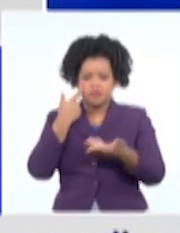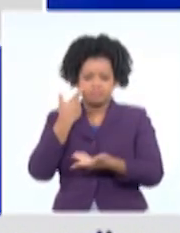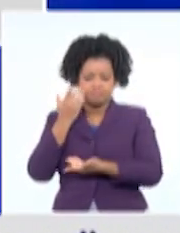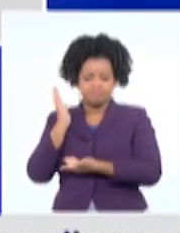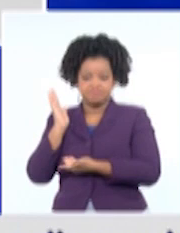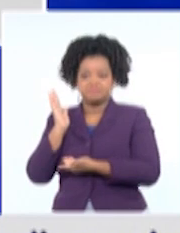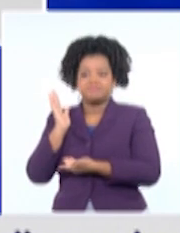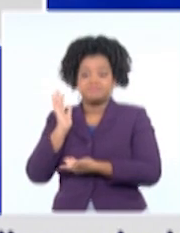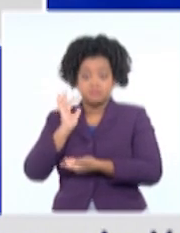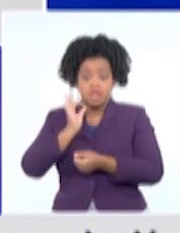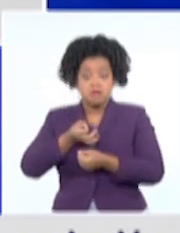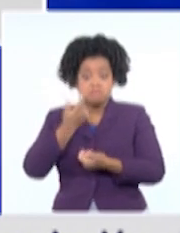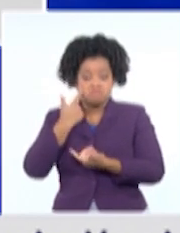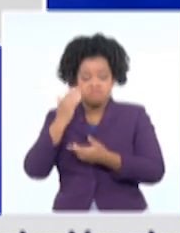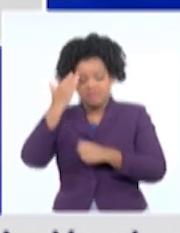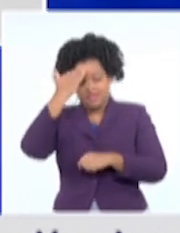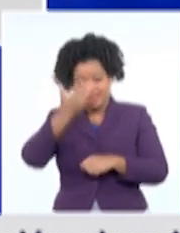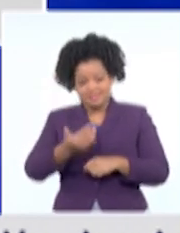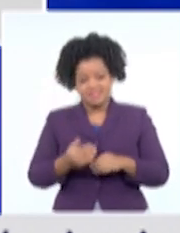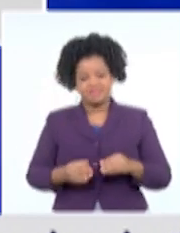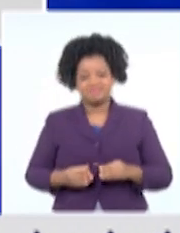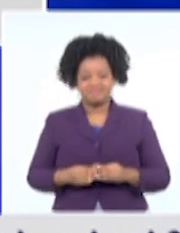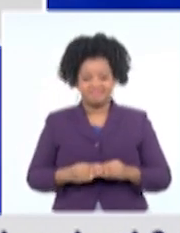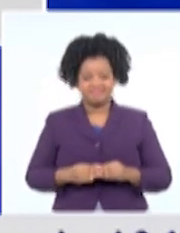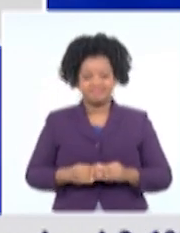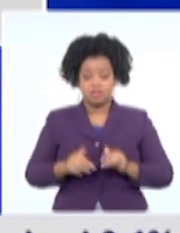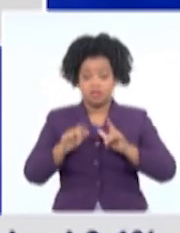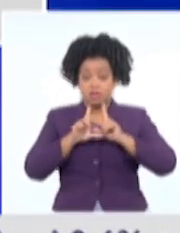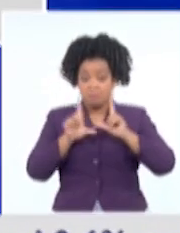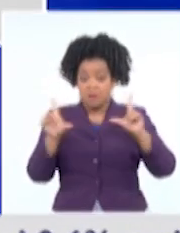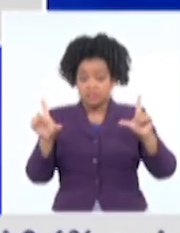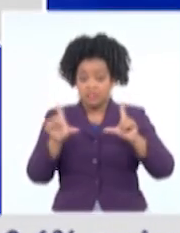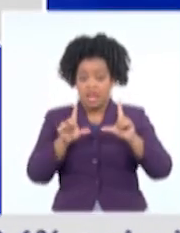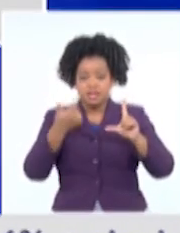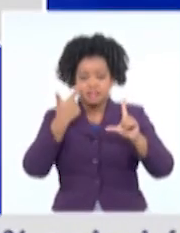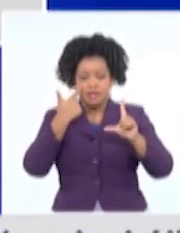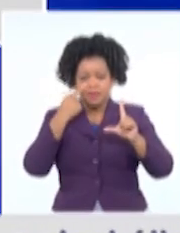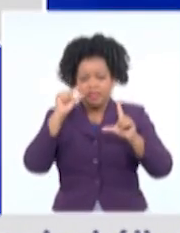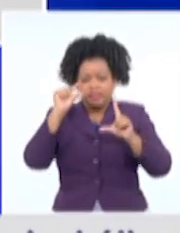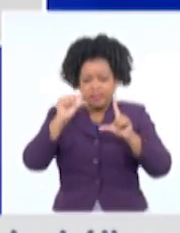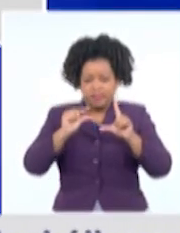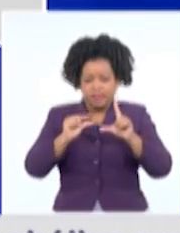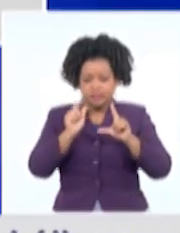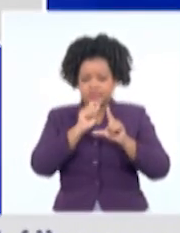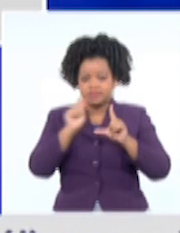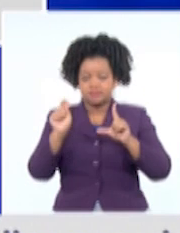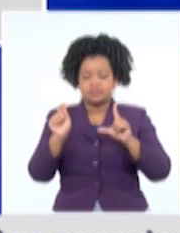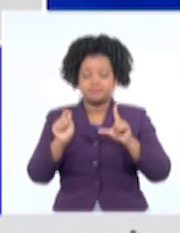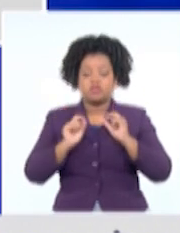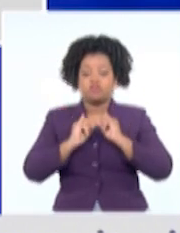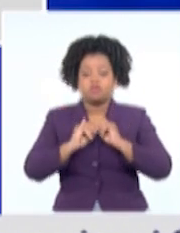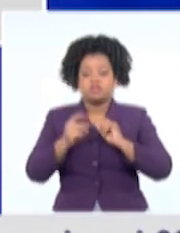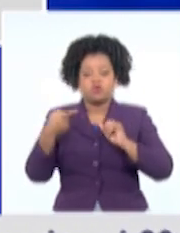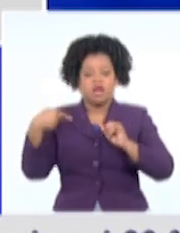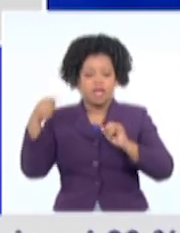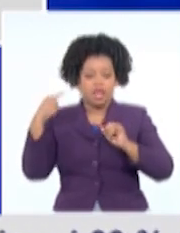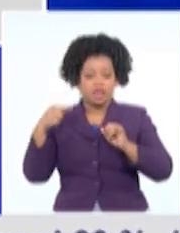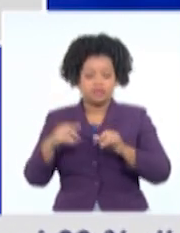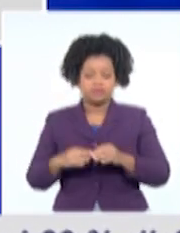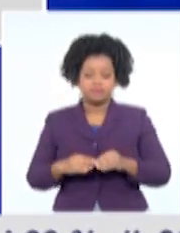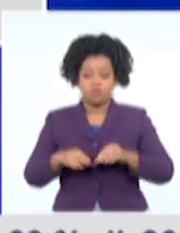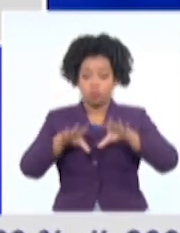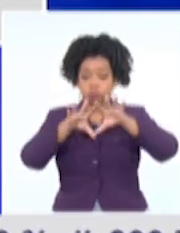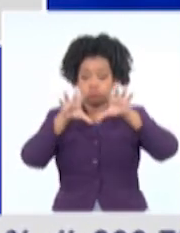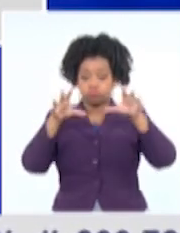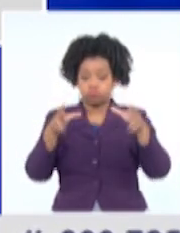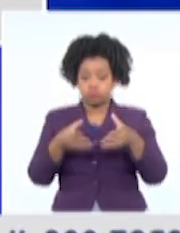Ahí está, muchas gracias. Todavía con algunas letras chicas, los mayores reportes ayer en el mundo, el